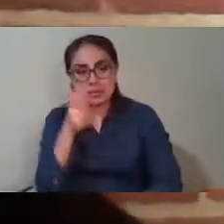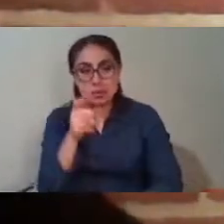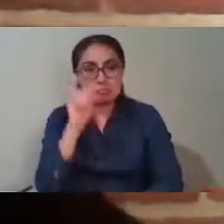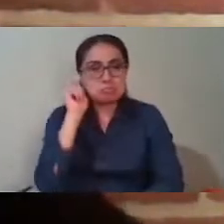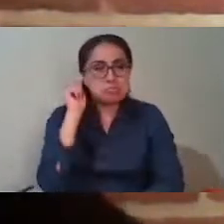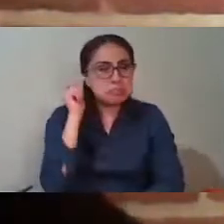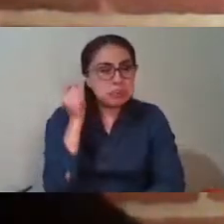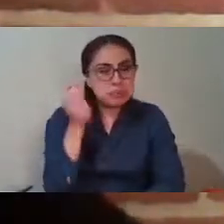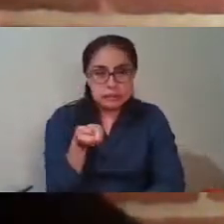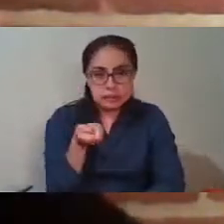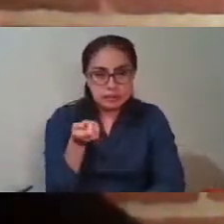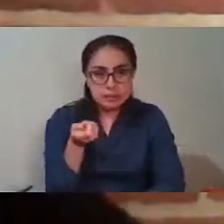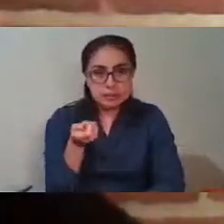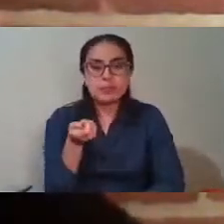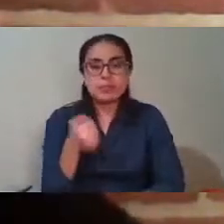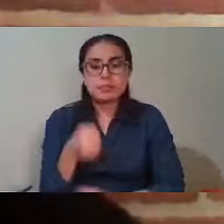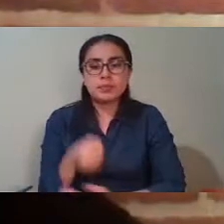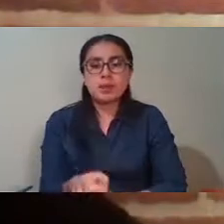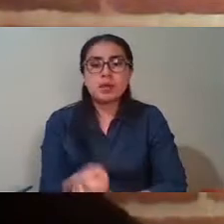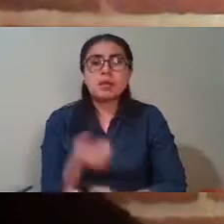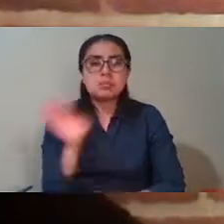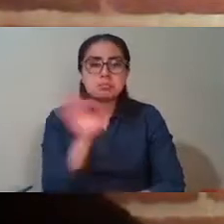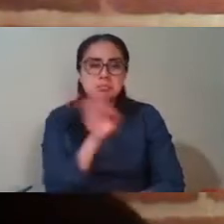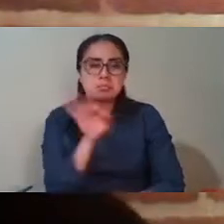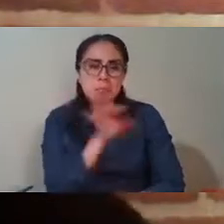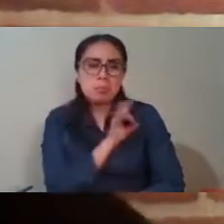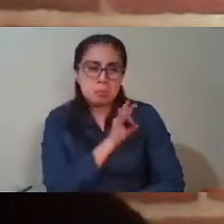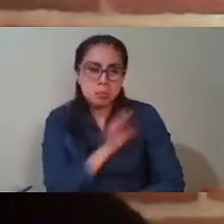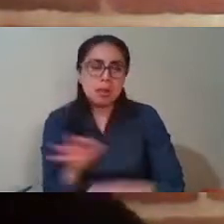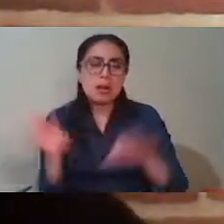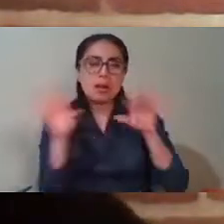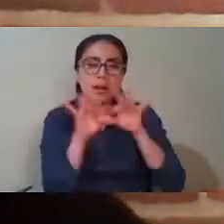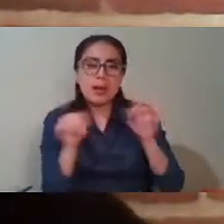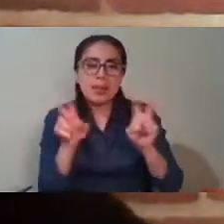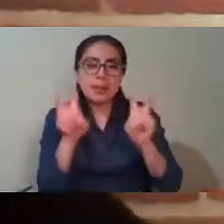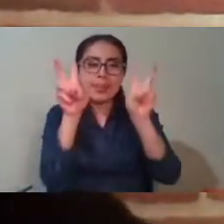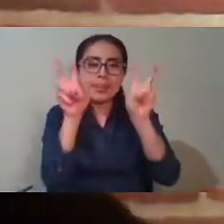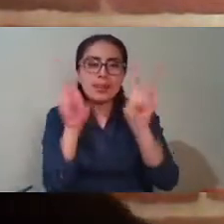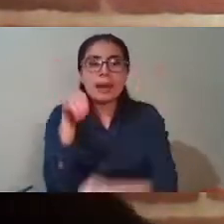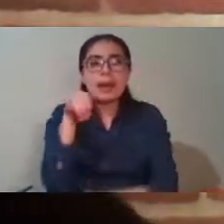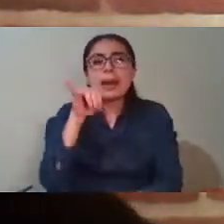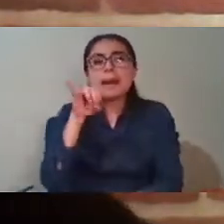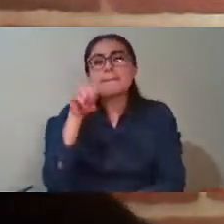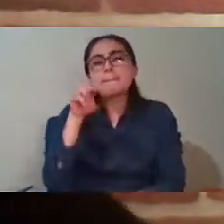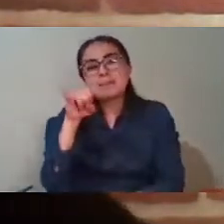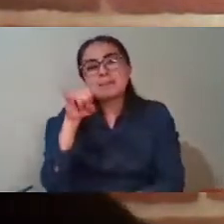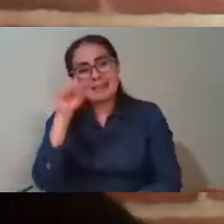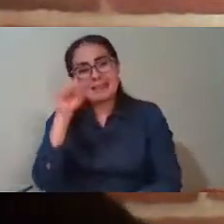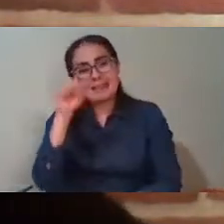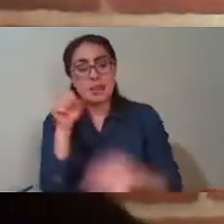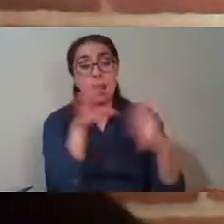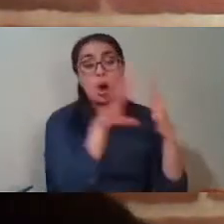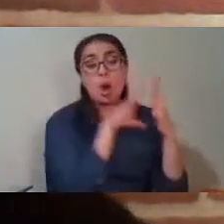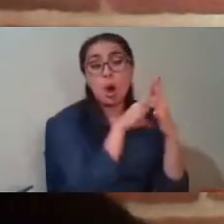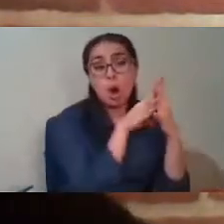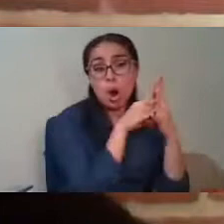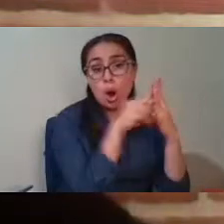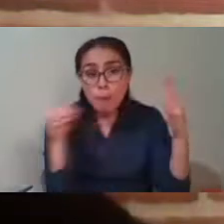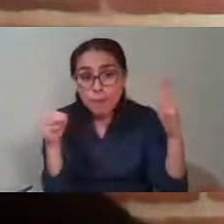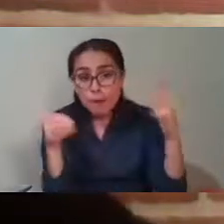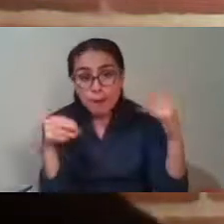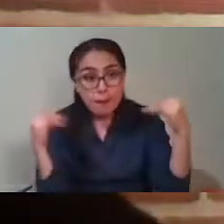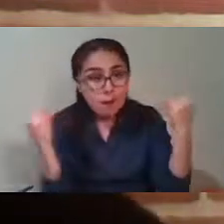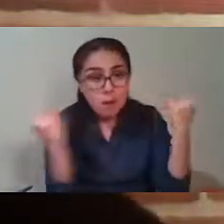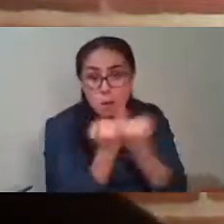este caso sí podríamos hablar de mímesis, no es una copia. Mentira, no es una